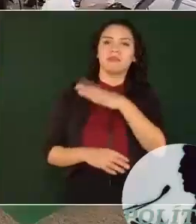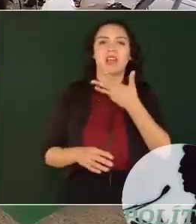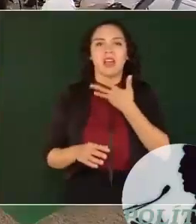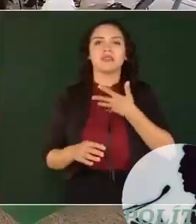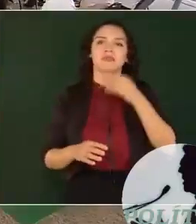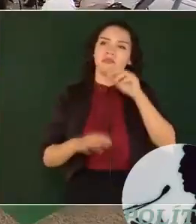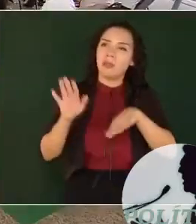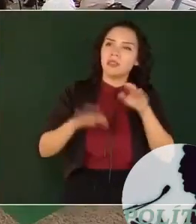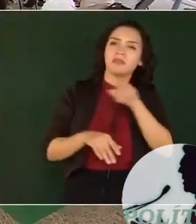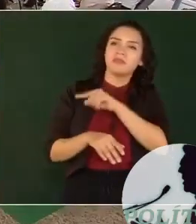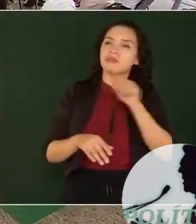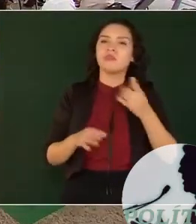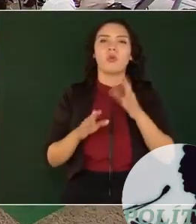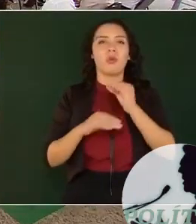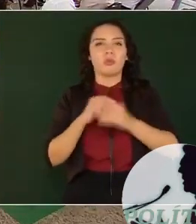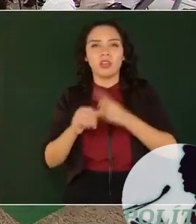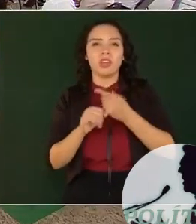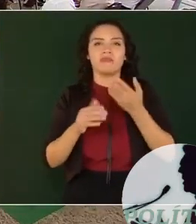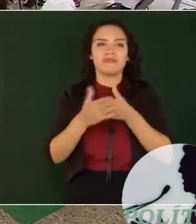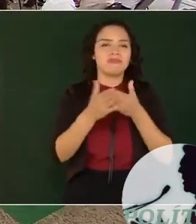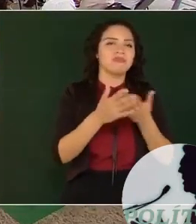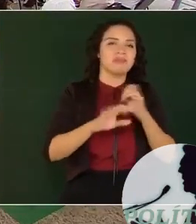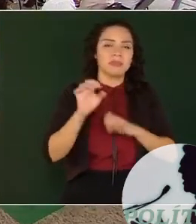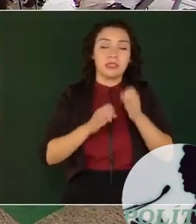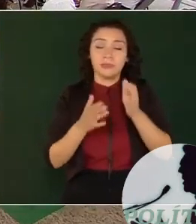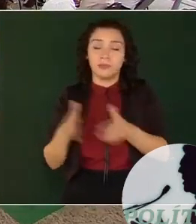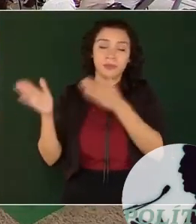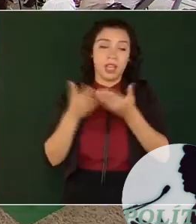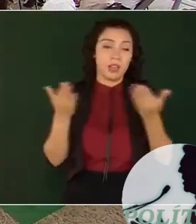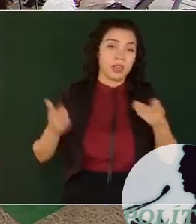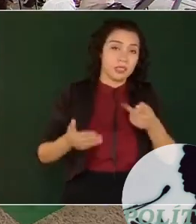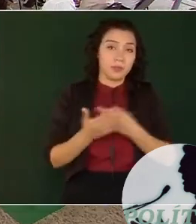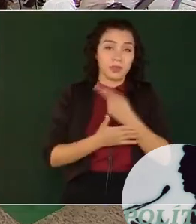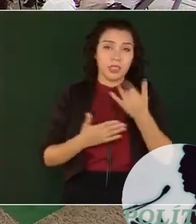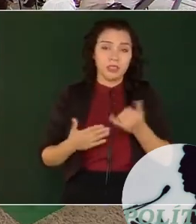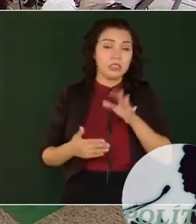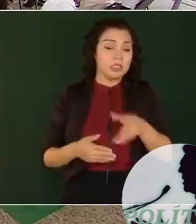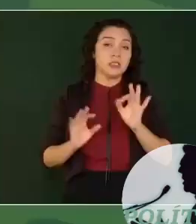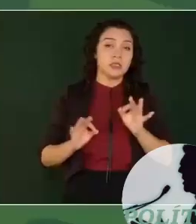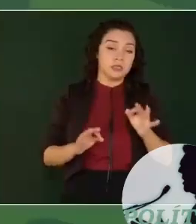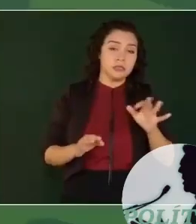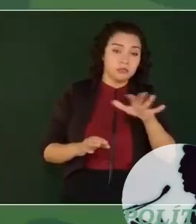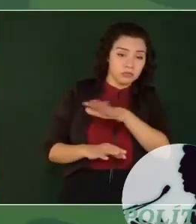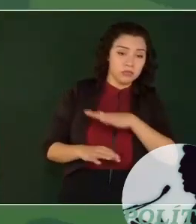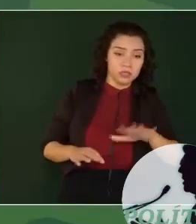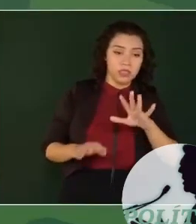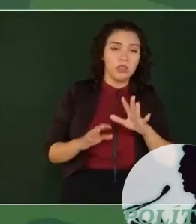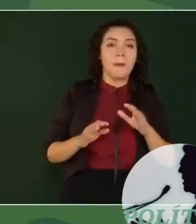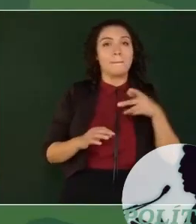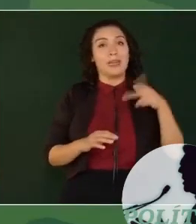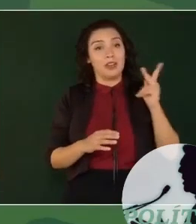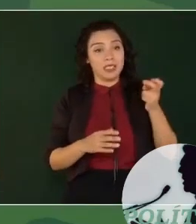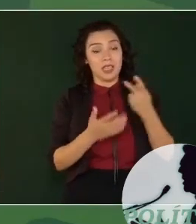bien remunerado. En esta circunstancia es un proyecto que no toca ninguna de las zonas de reserva del